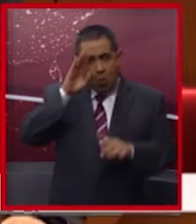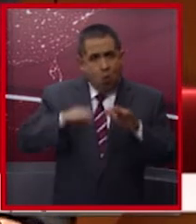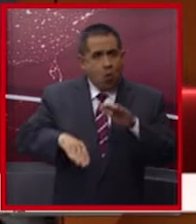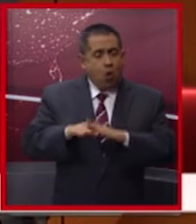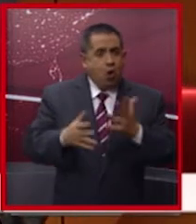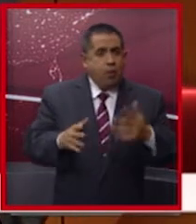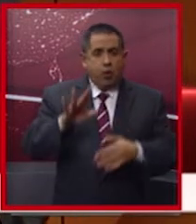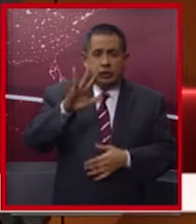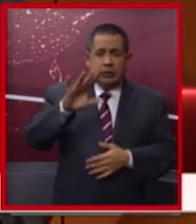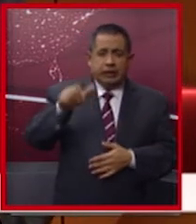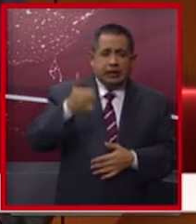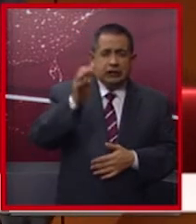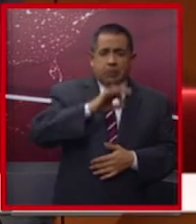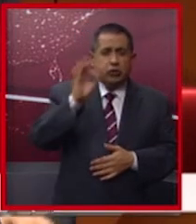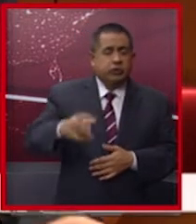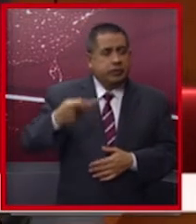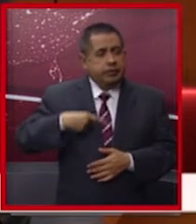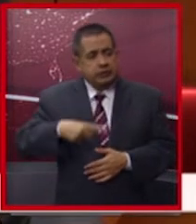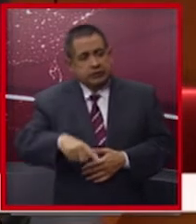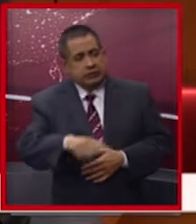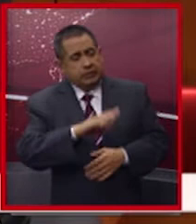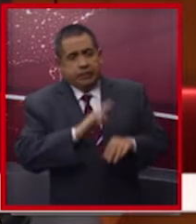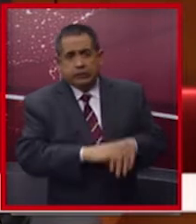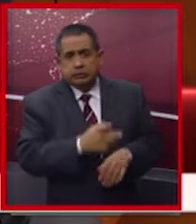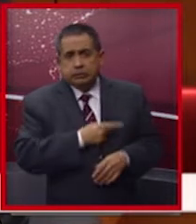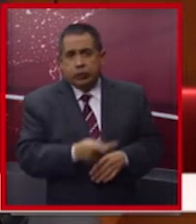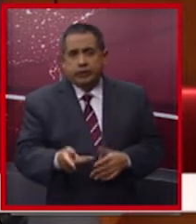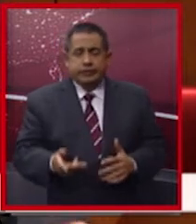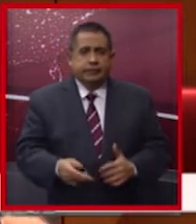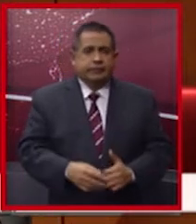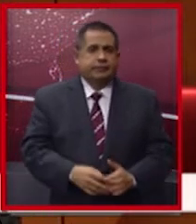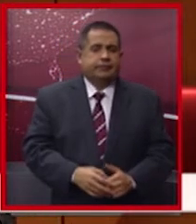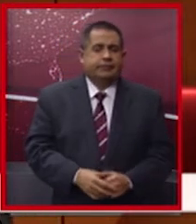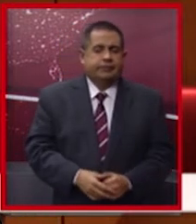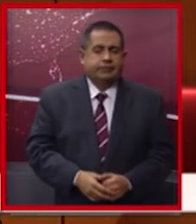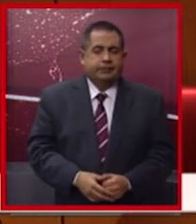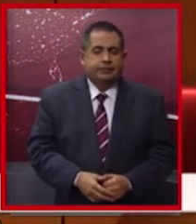del 56% de mexicanos en condiciones de pobreza.